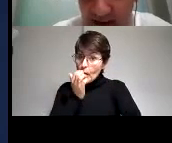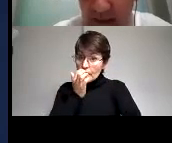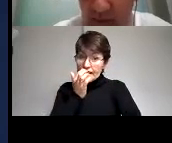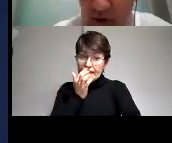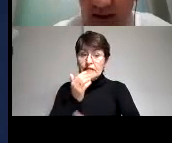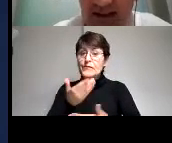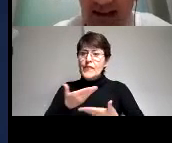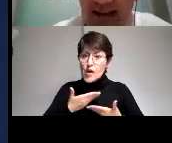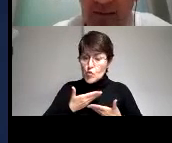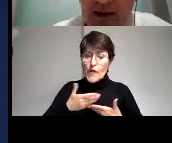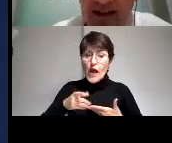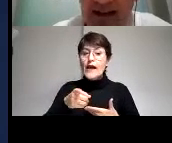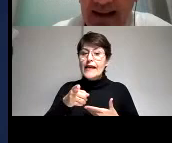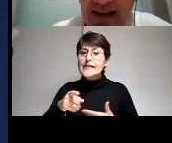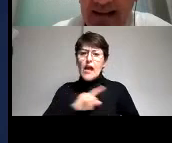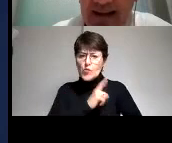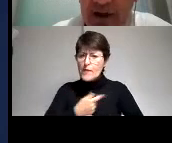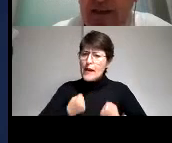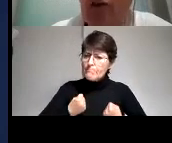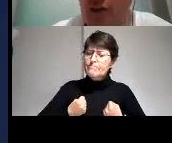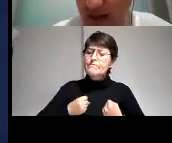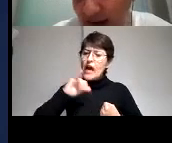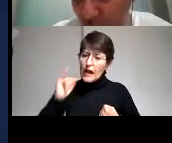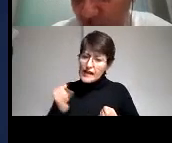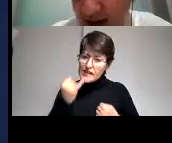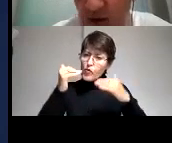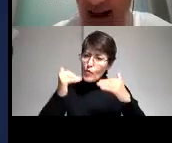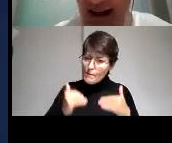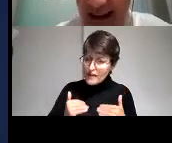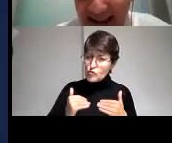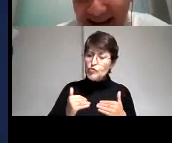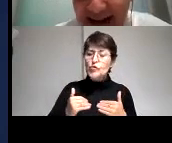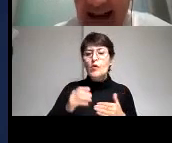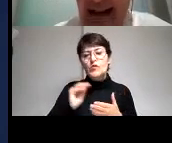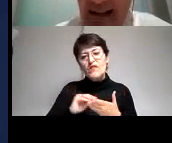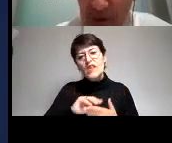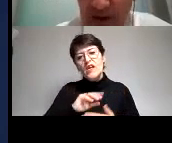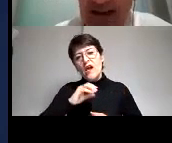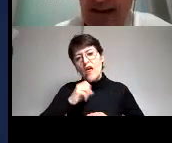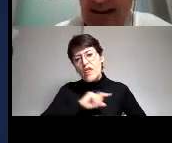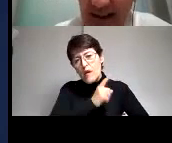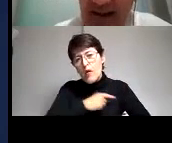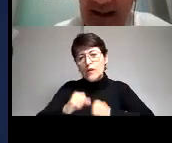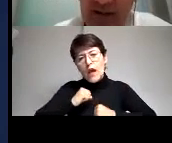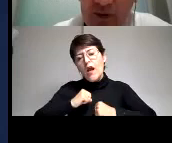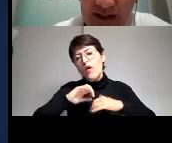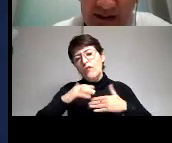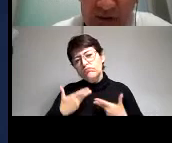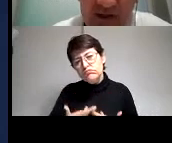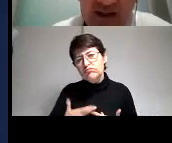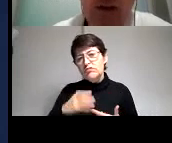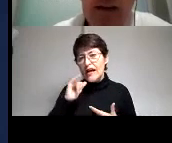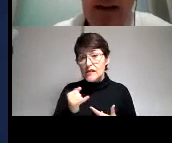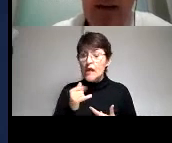aminoácidos, aporta bastante cantidad de aminoácidos que nos pueden ayudar a regenerar las proteínas que quedan dañadas por el